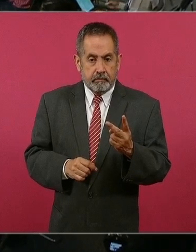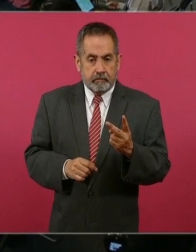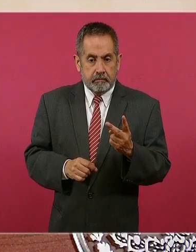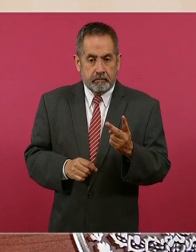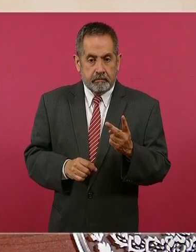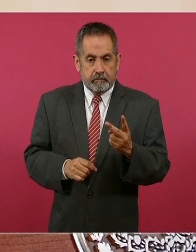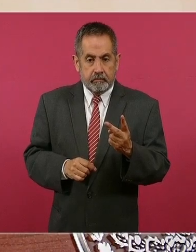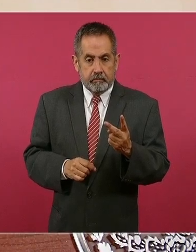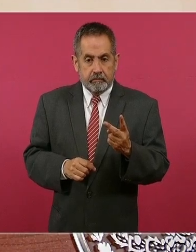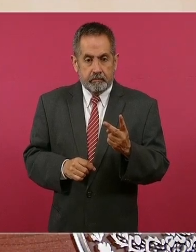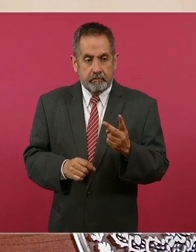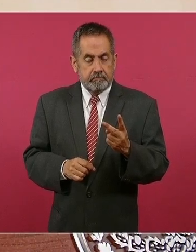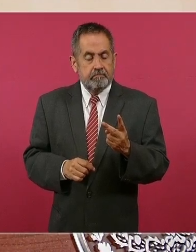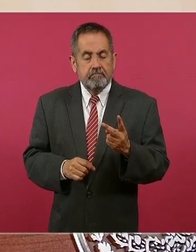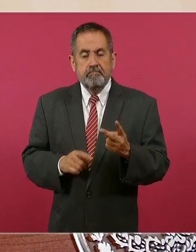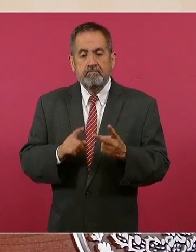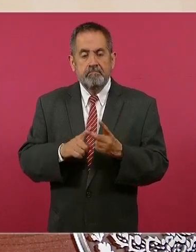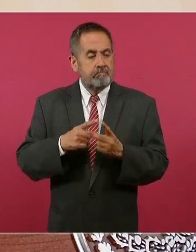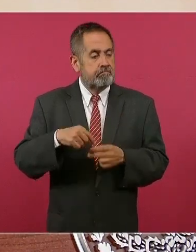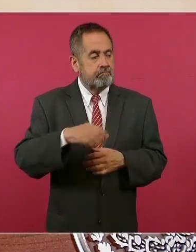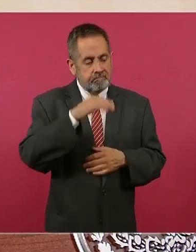el pensamiento conservador.